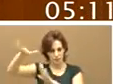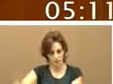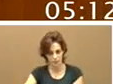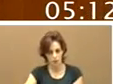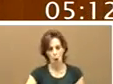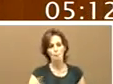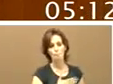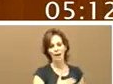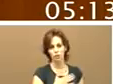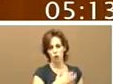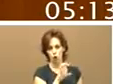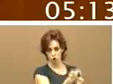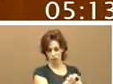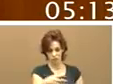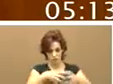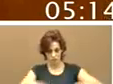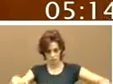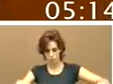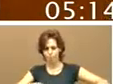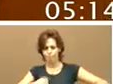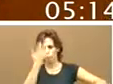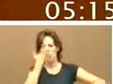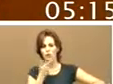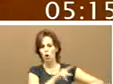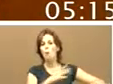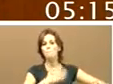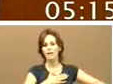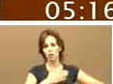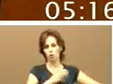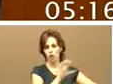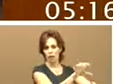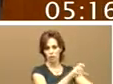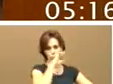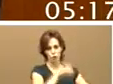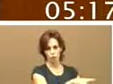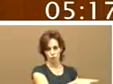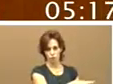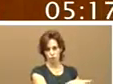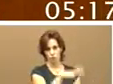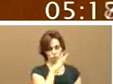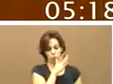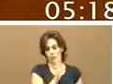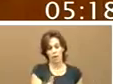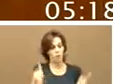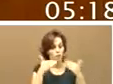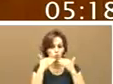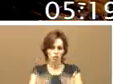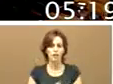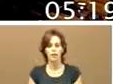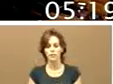patriotas de otro, yo me quedo con el patriotismo constitucional de Juncker Habermas. Nada más y muchas gracias.